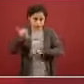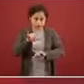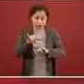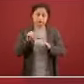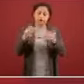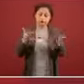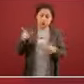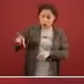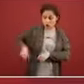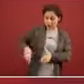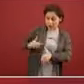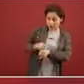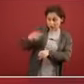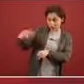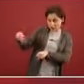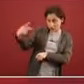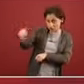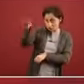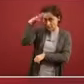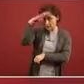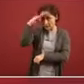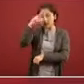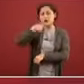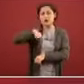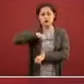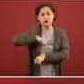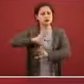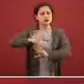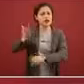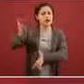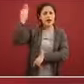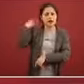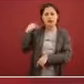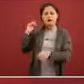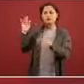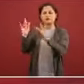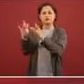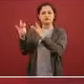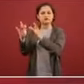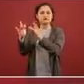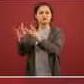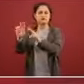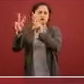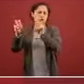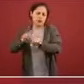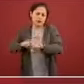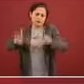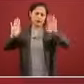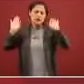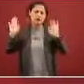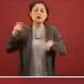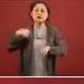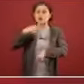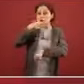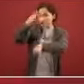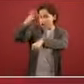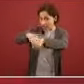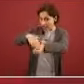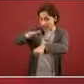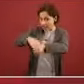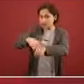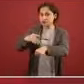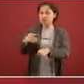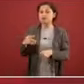respetabilísimos gobernadores con quienes hemos tenido múltiples conversaciones de otros temas, lo que les recuerdo es estas